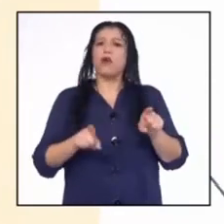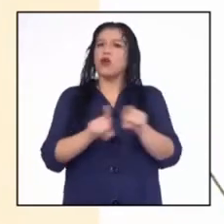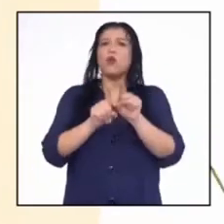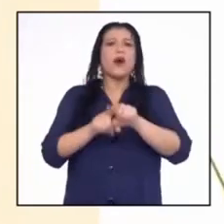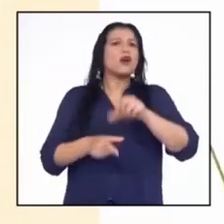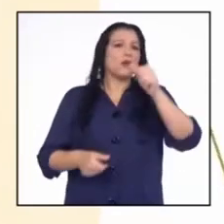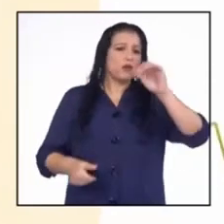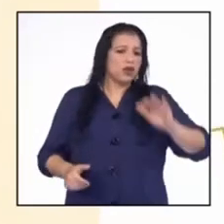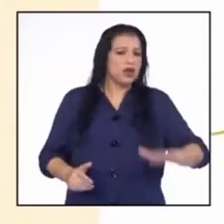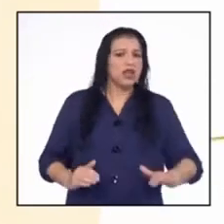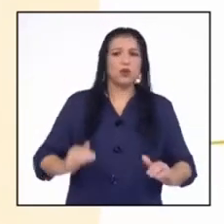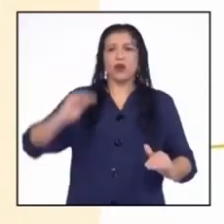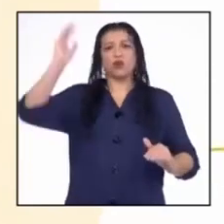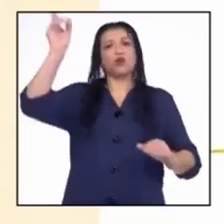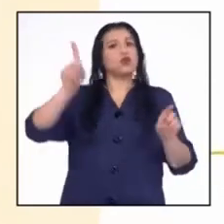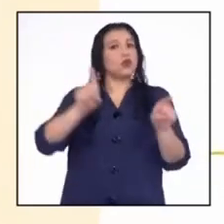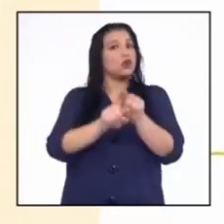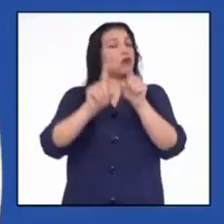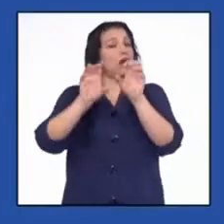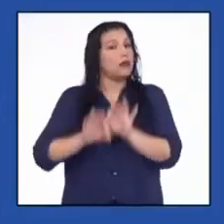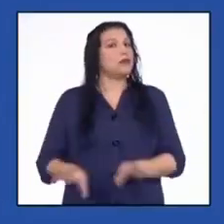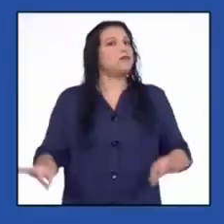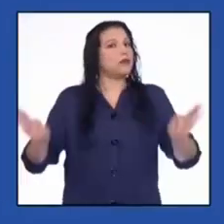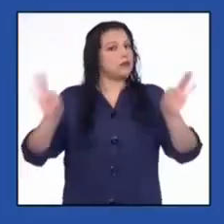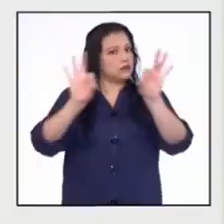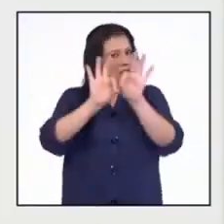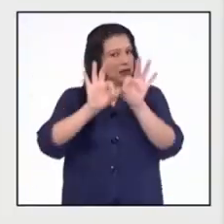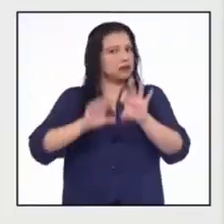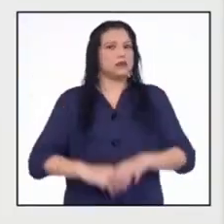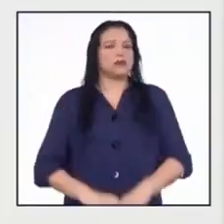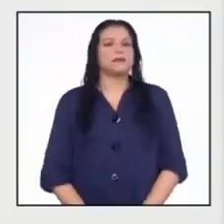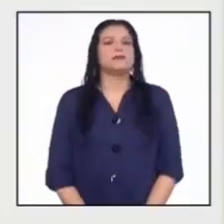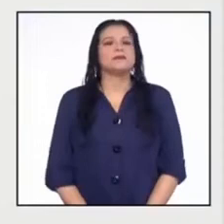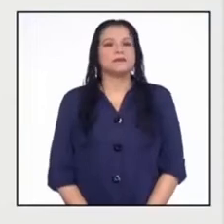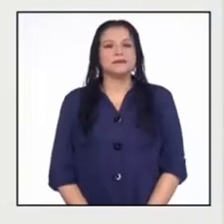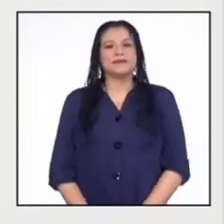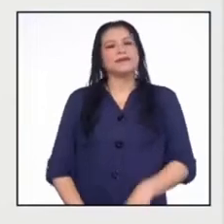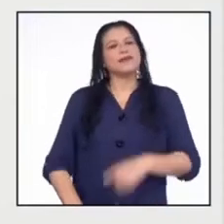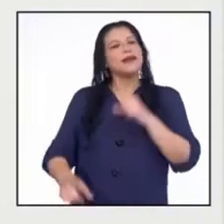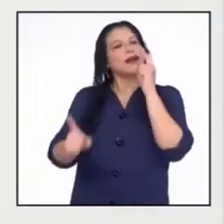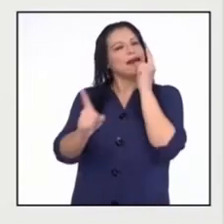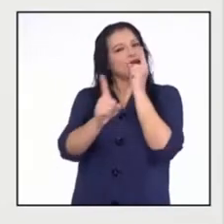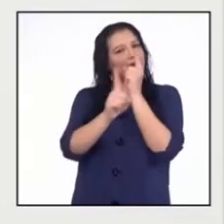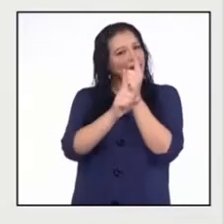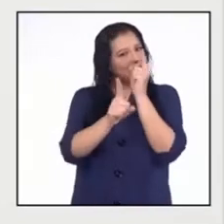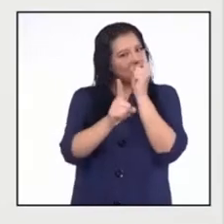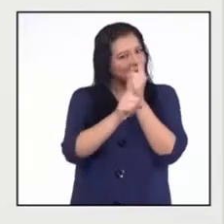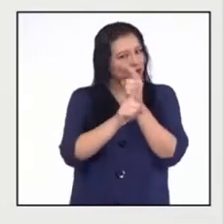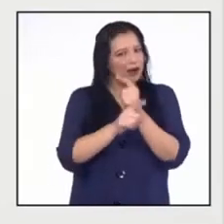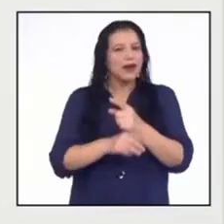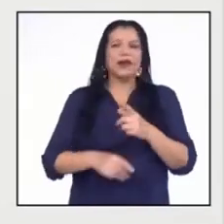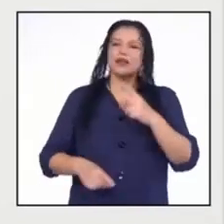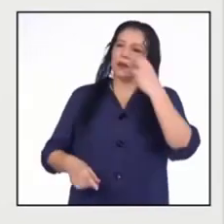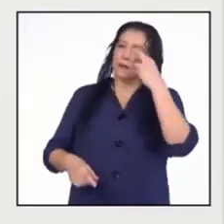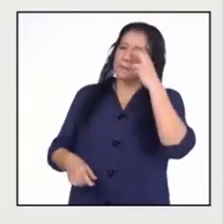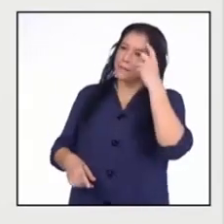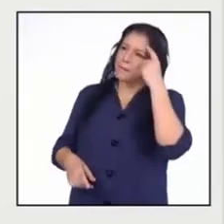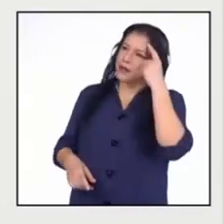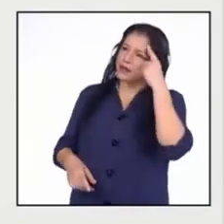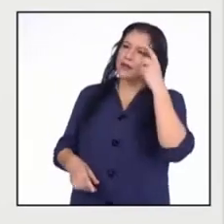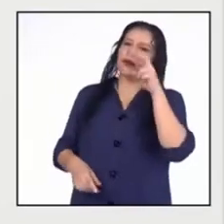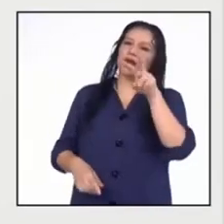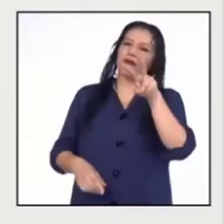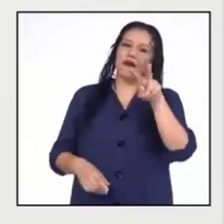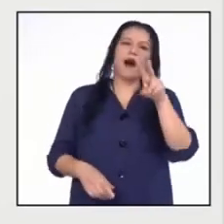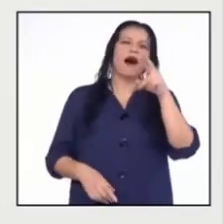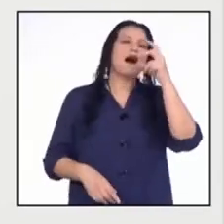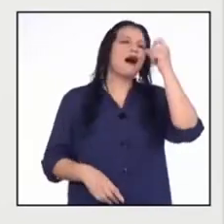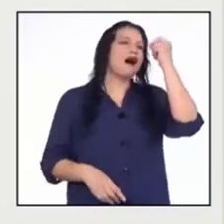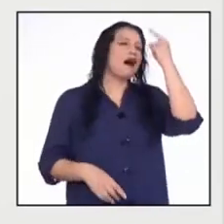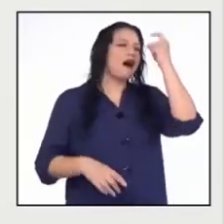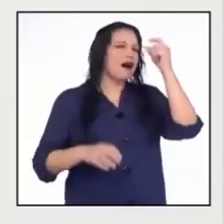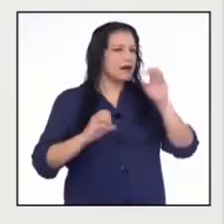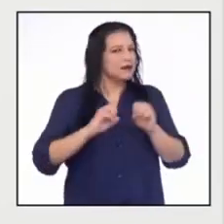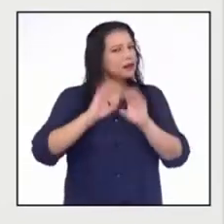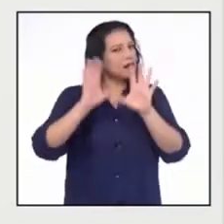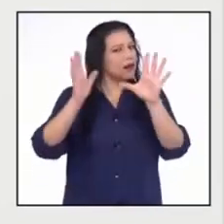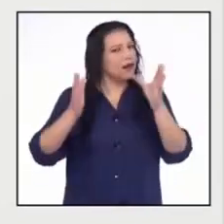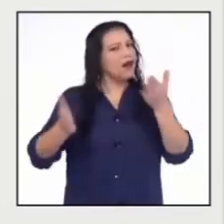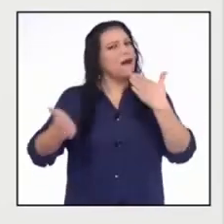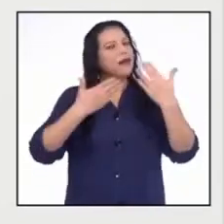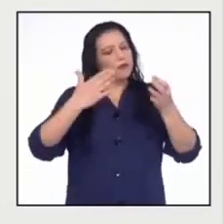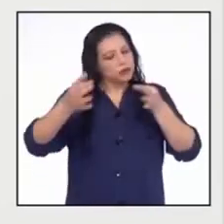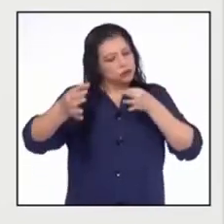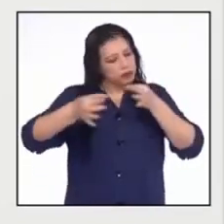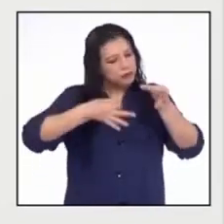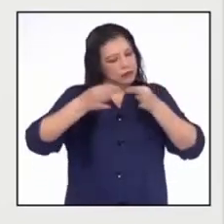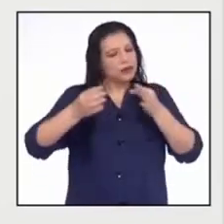otra con la misma importancia. Sí, siento que ahora se entiende mucho mejor. Hablamos de un